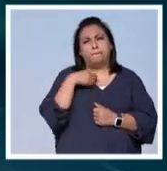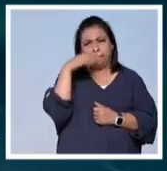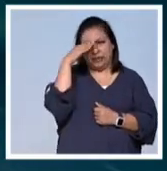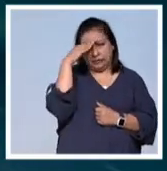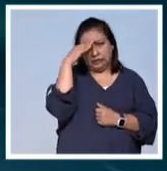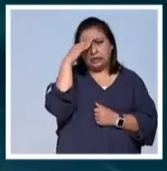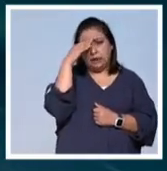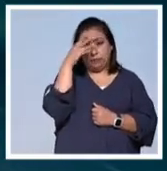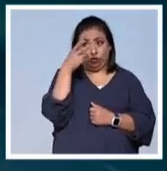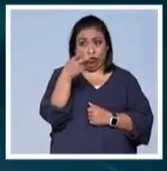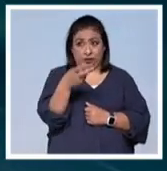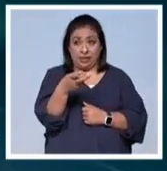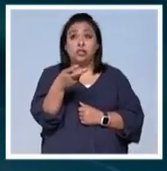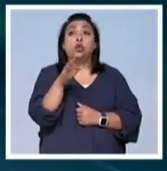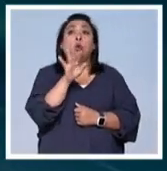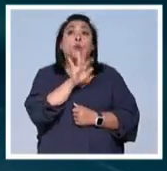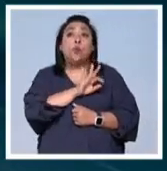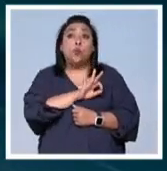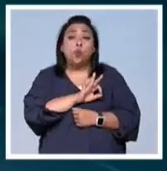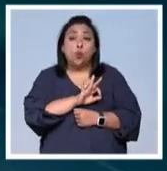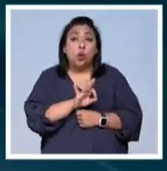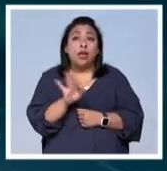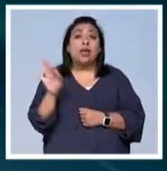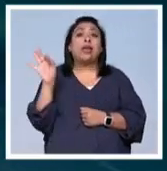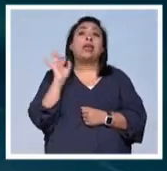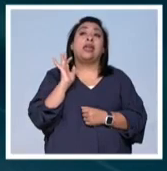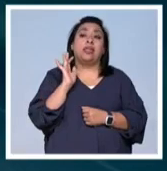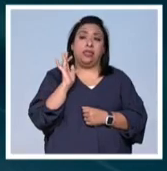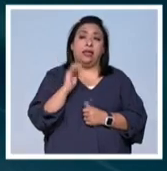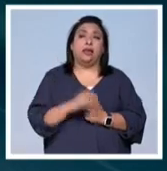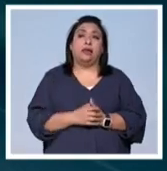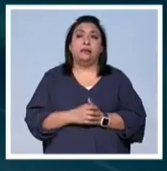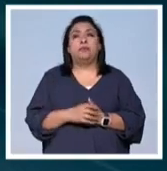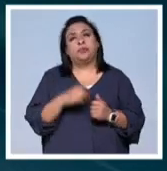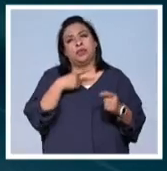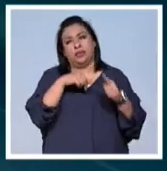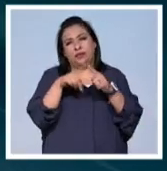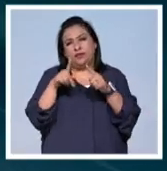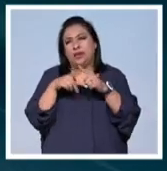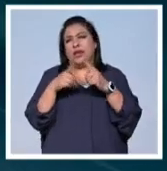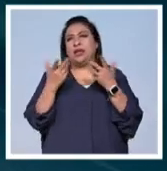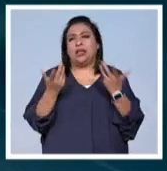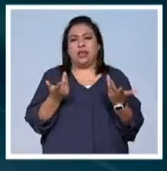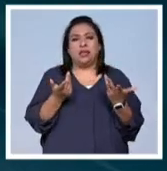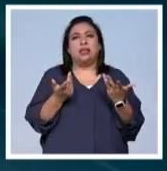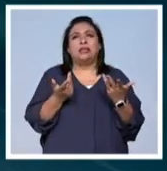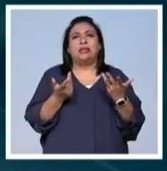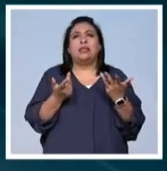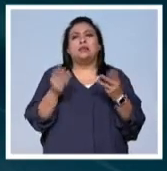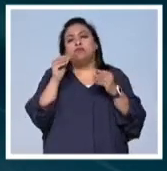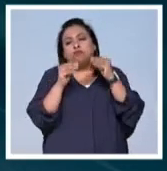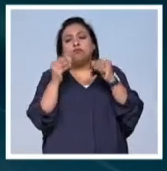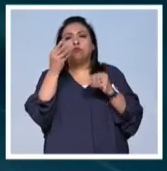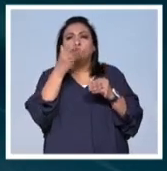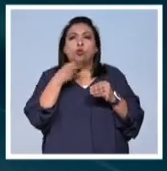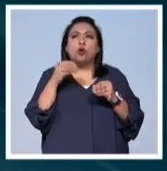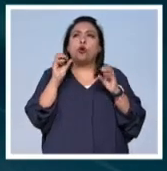con ellos se podría abarcar diferentes corrientes o estéticas